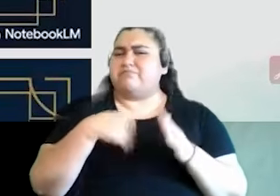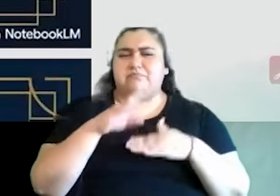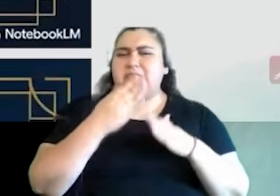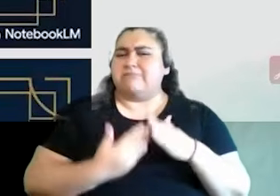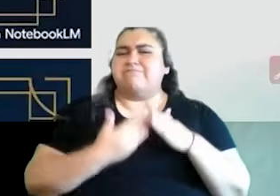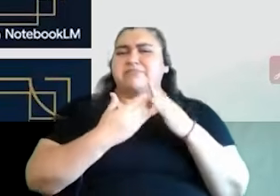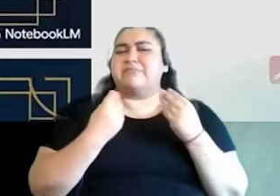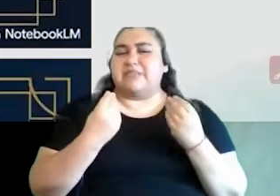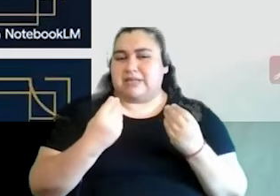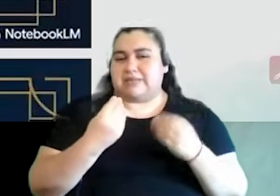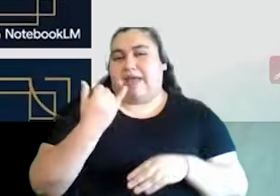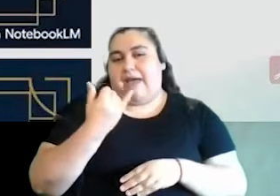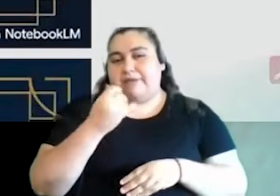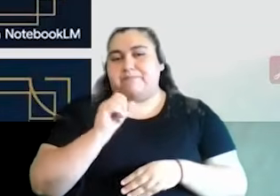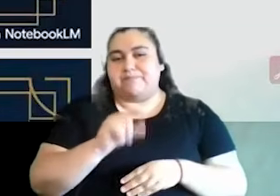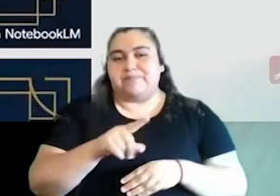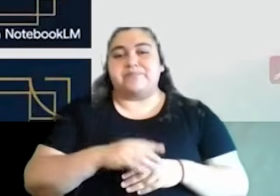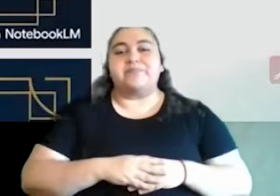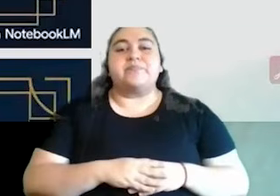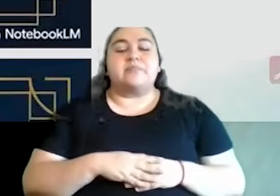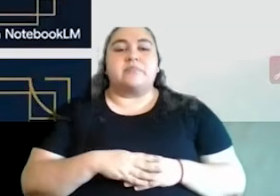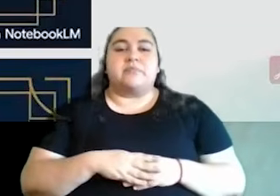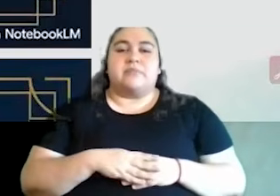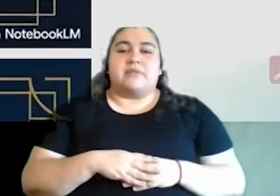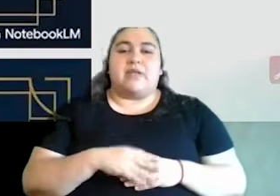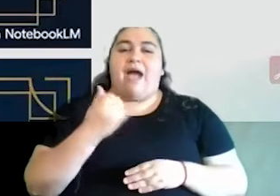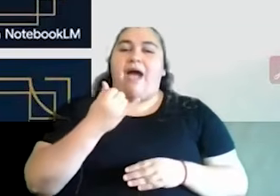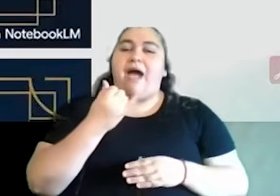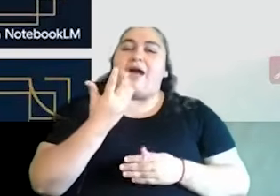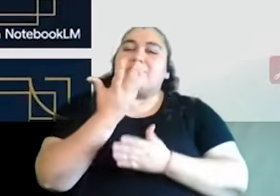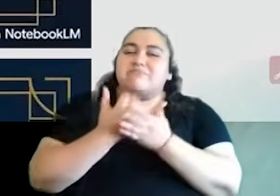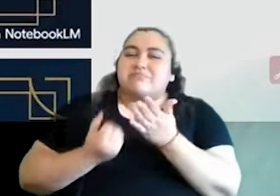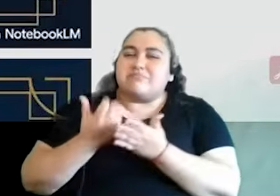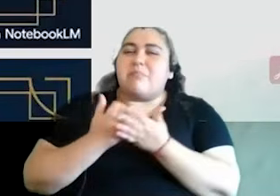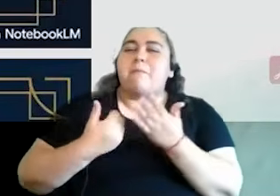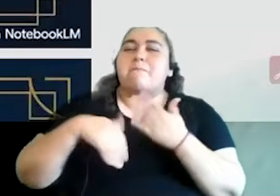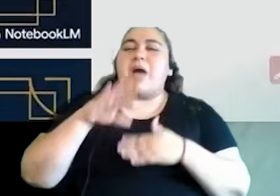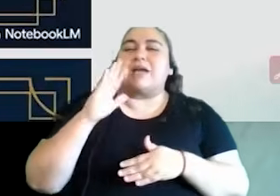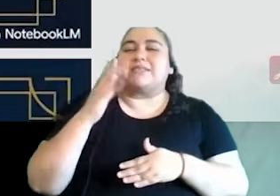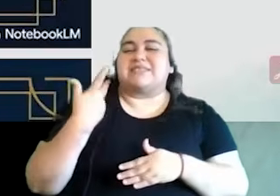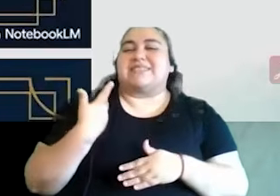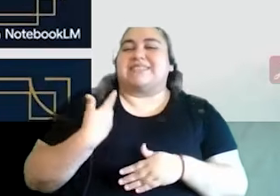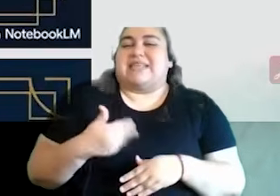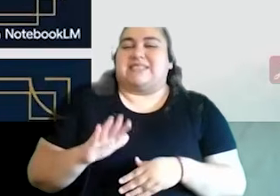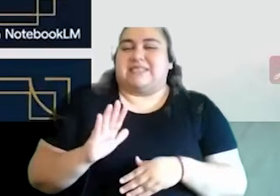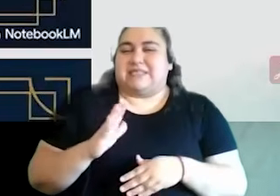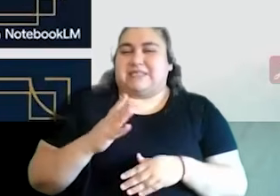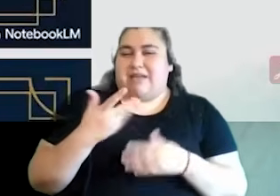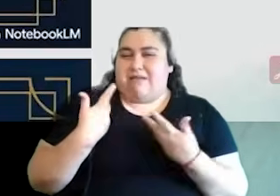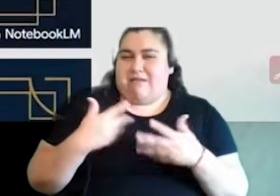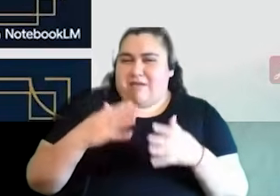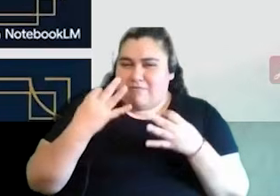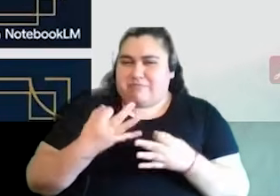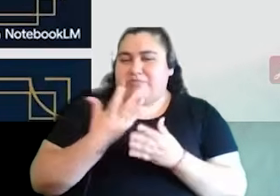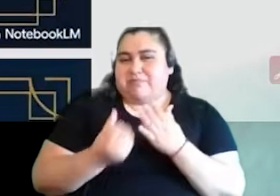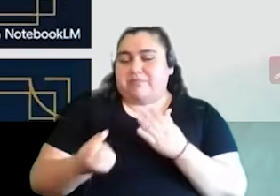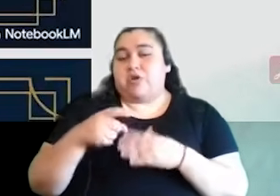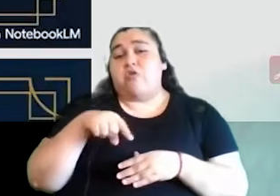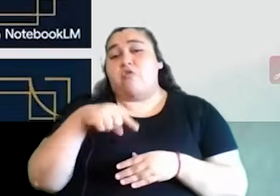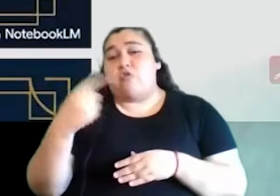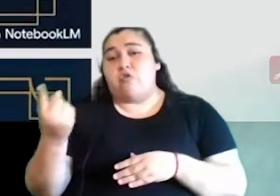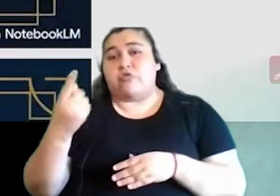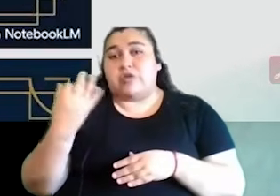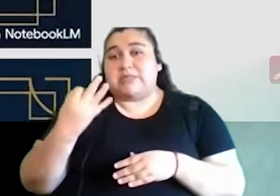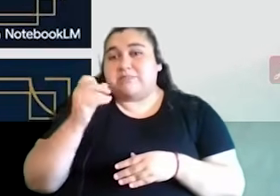liquidación más sencilla que la tradicional a la que estábamos acostumbrados. Y otra cosa distintiva que podemos también